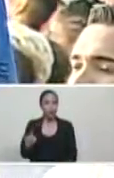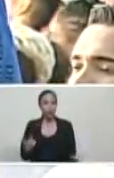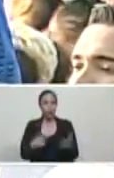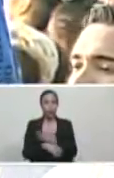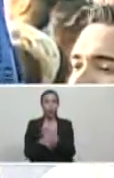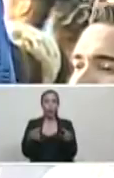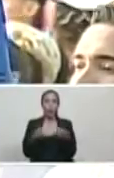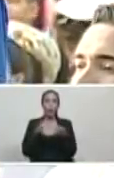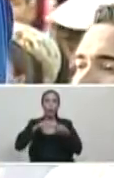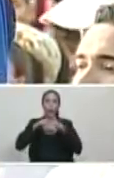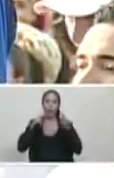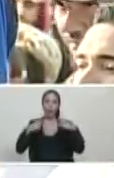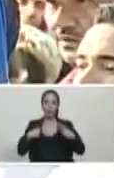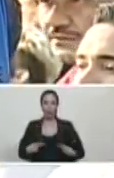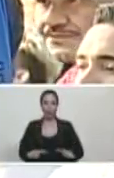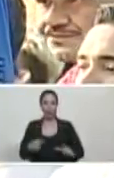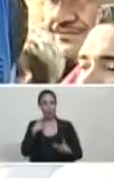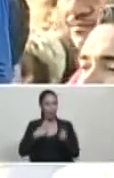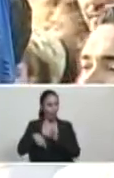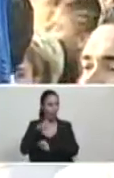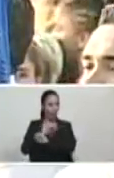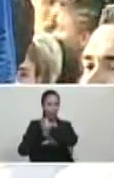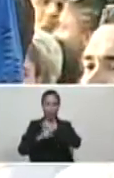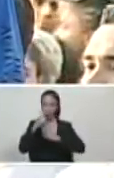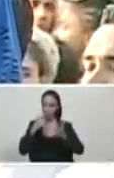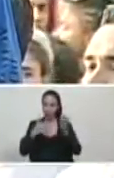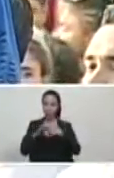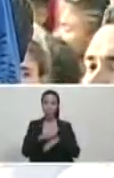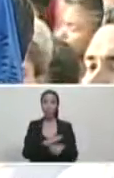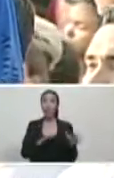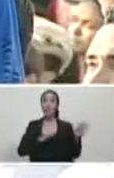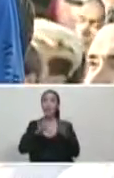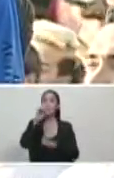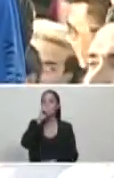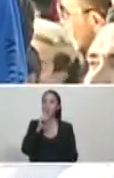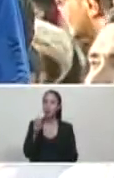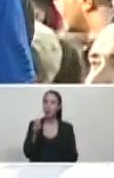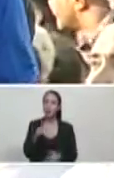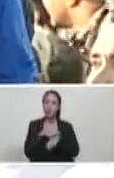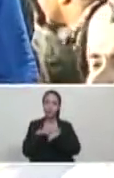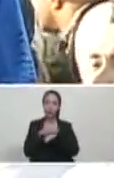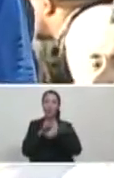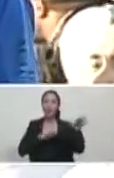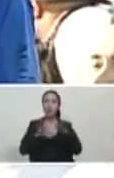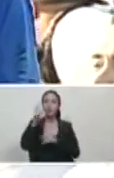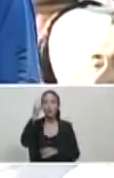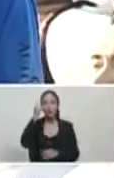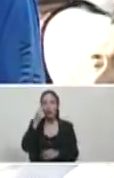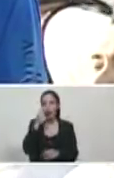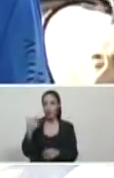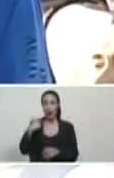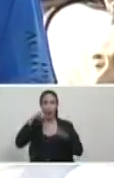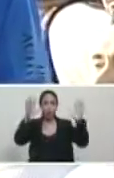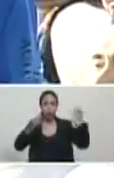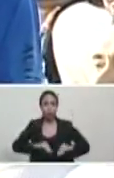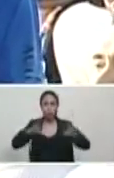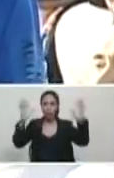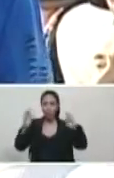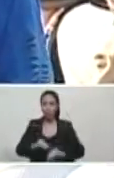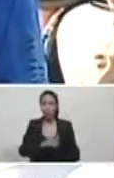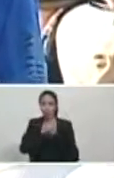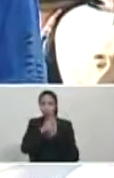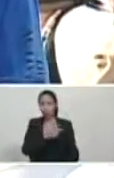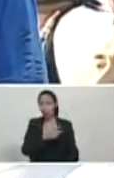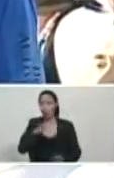Vida, y lo va a seguir defendiendo. Hace 15 días cuando nos iniciaron y nos vinieron y nos apagaron la luz,